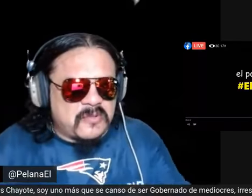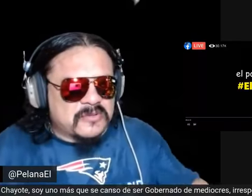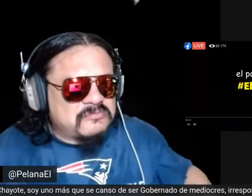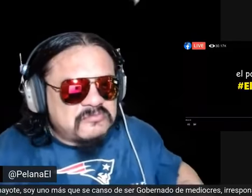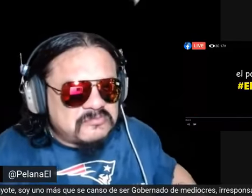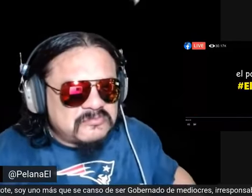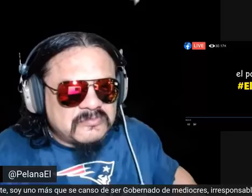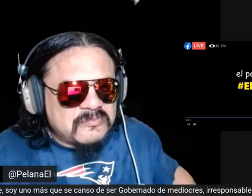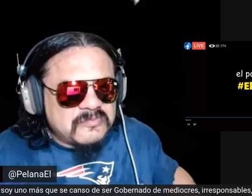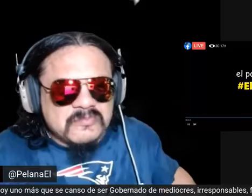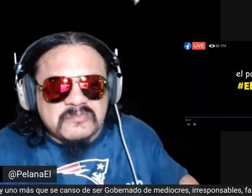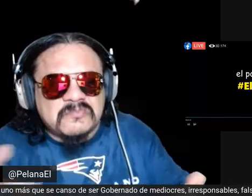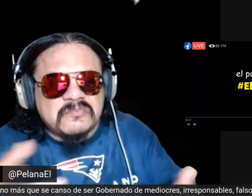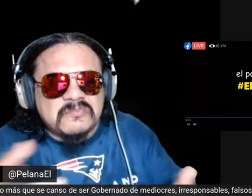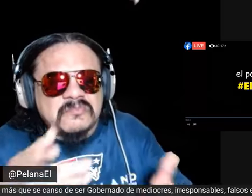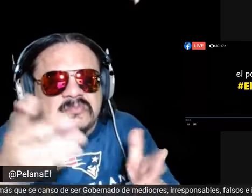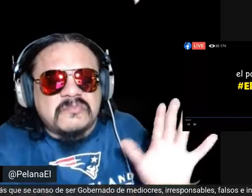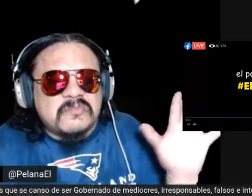por